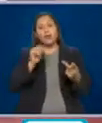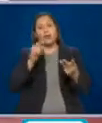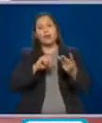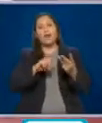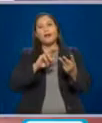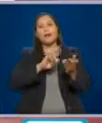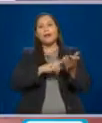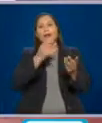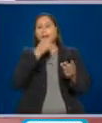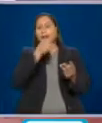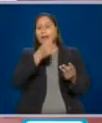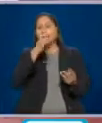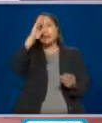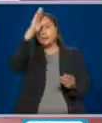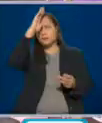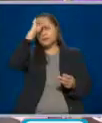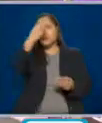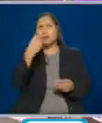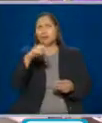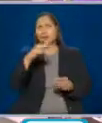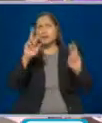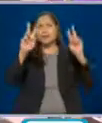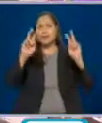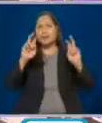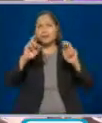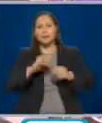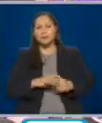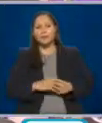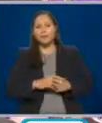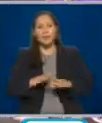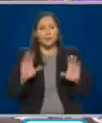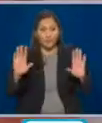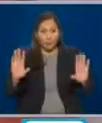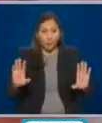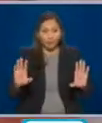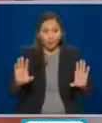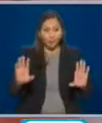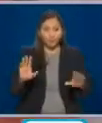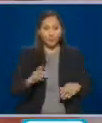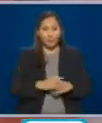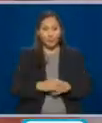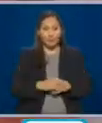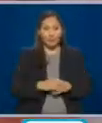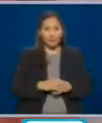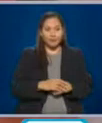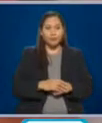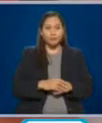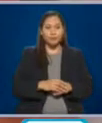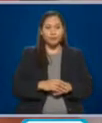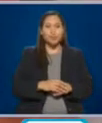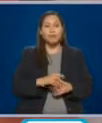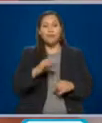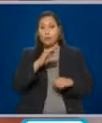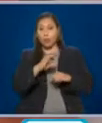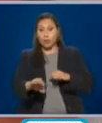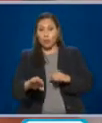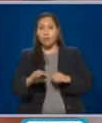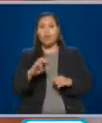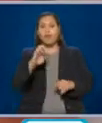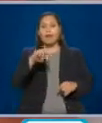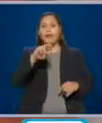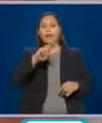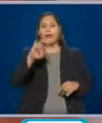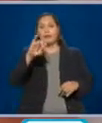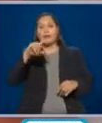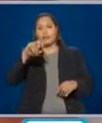Que no me acuerdo Un cómo se nuevo día. llamaba. Ah, Un nuevo claro, día. un Ah, sí, nuevo día. creo que no tuvo mucho éxito. Pero luego escuchaba. Y por último tenemos a Enrique